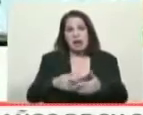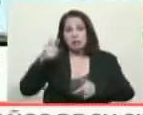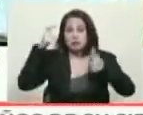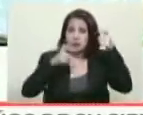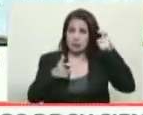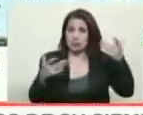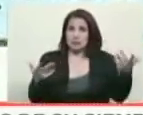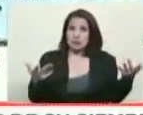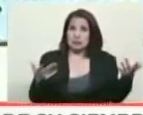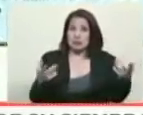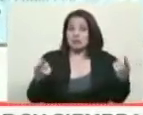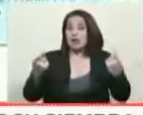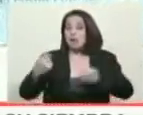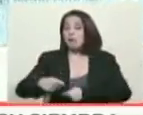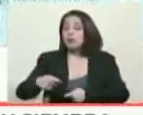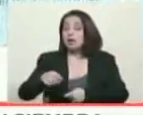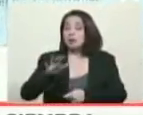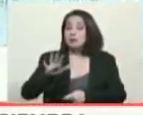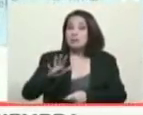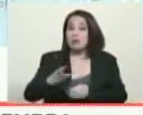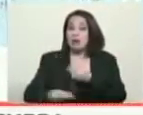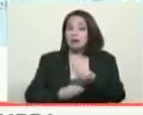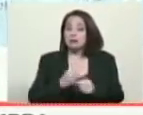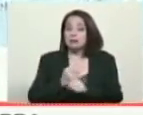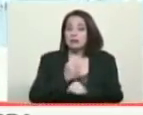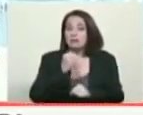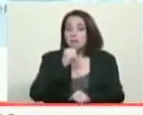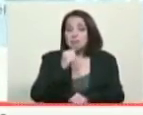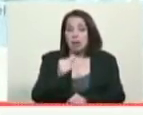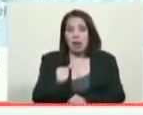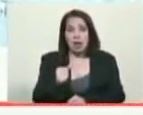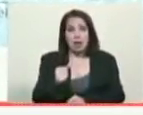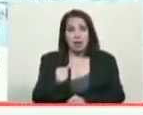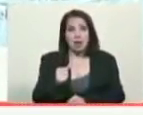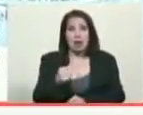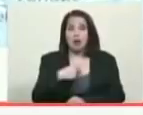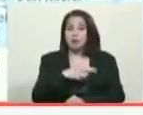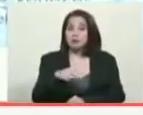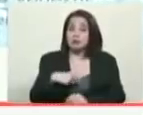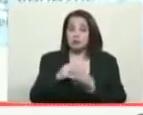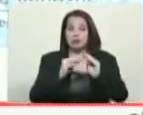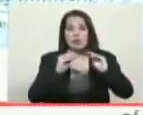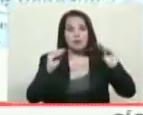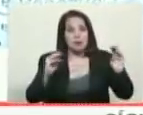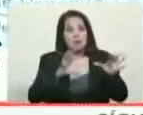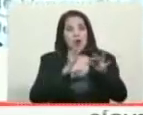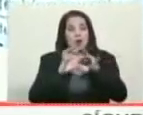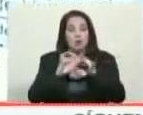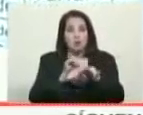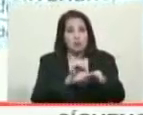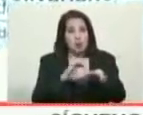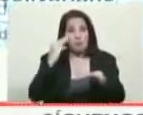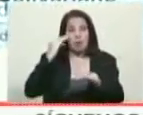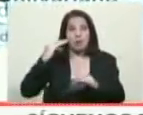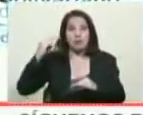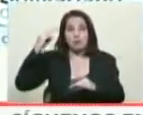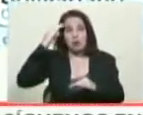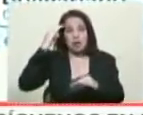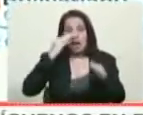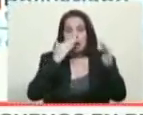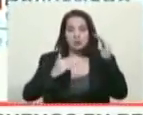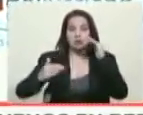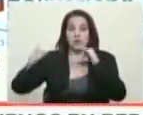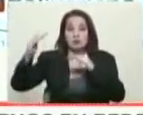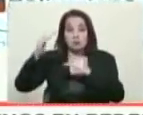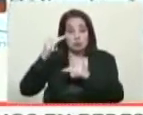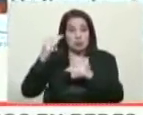y están apostando a eso por eso nosotros llamamos a la unión mucha madurez mucha altura no dejarse nadie